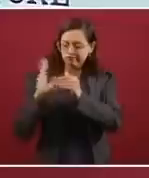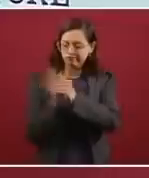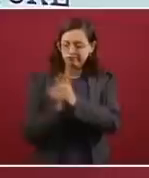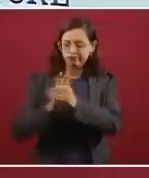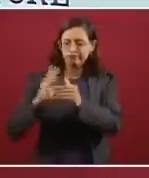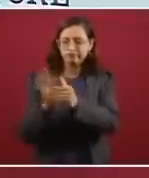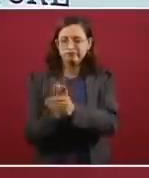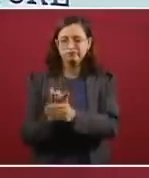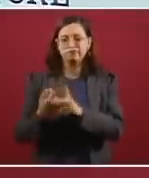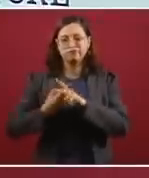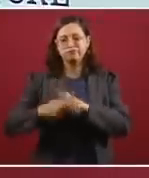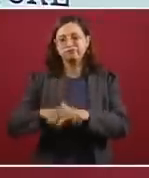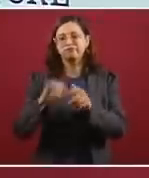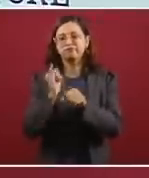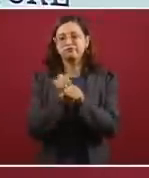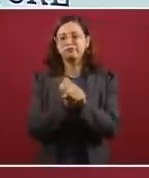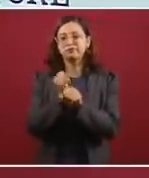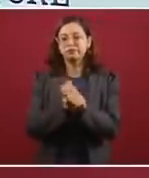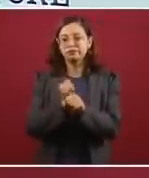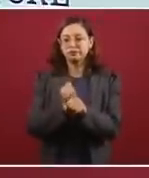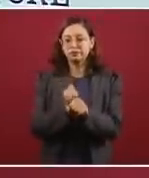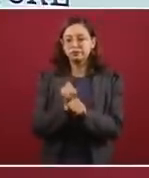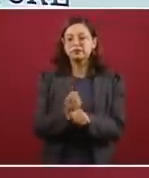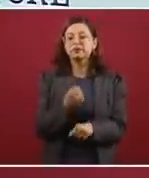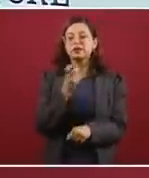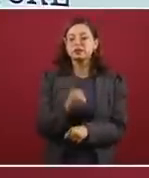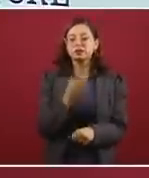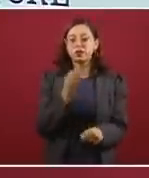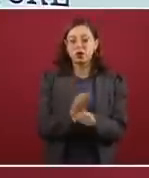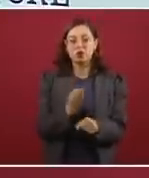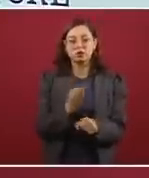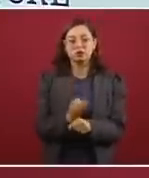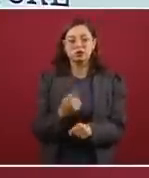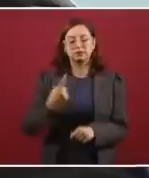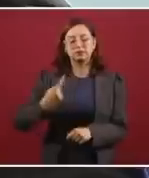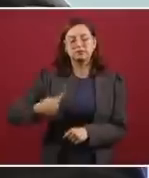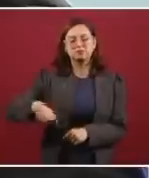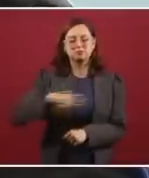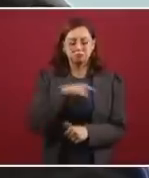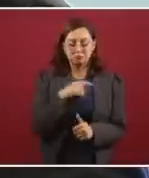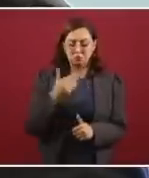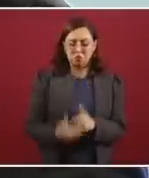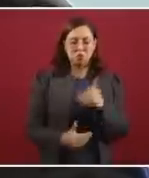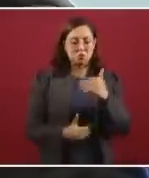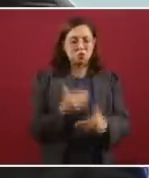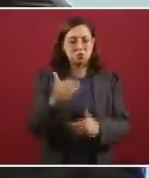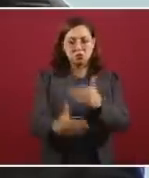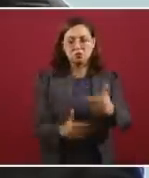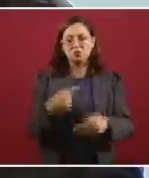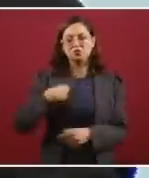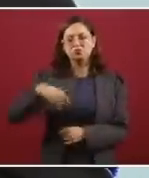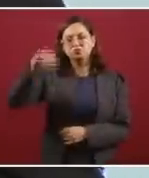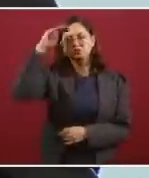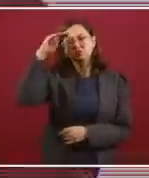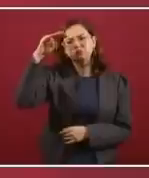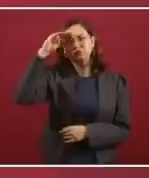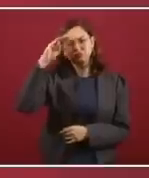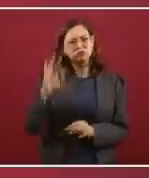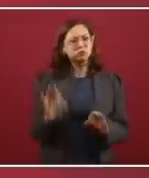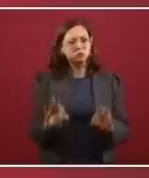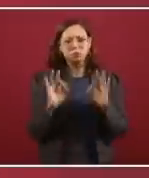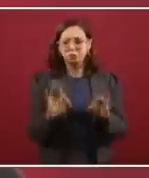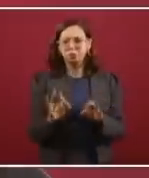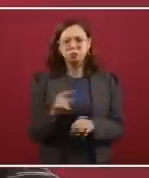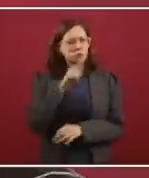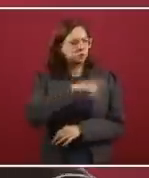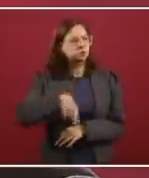la carpeta de investigación. Entonces, ese es el punto en el que nos encontramos, y yo diría que ha habido buena disposición y hemos tenido acceso a toda la información